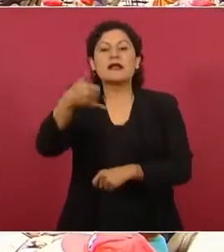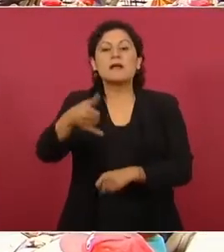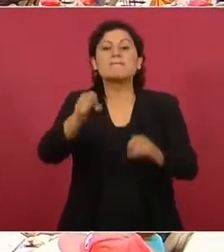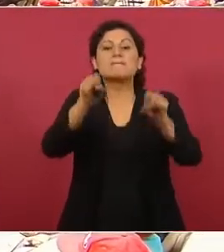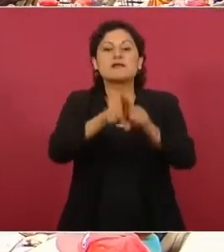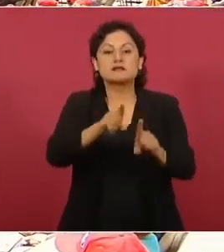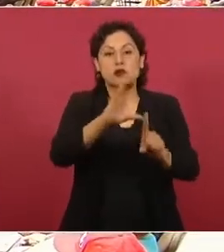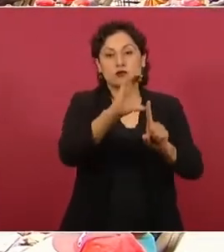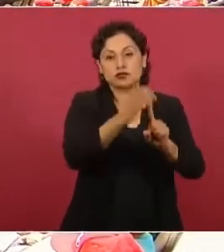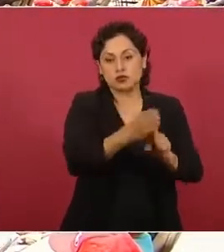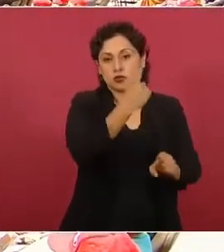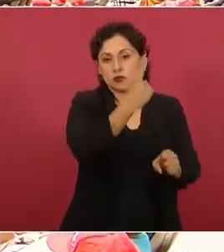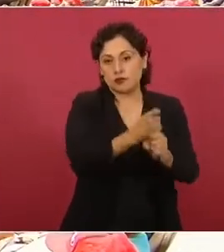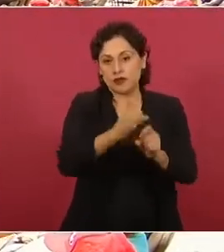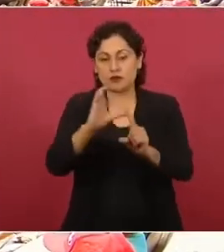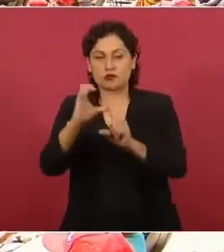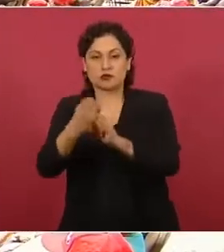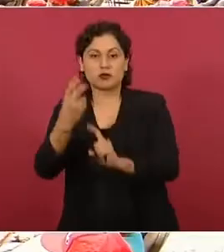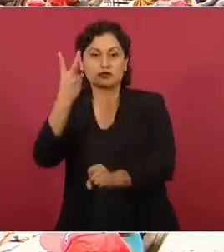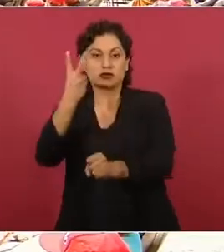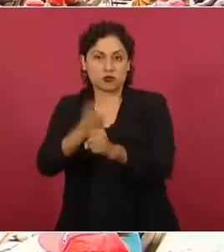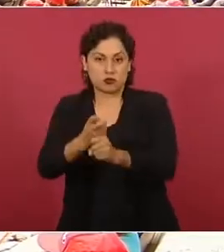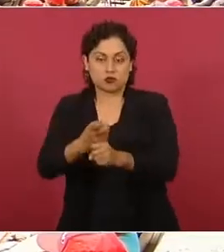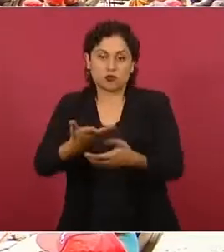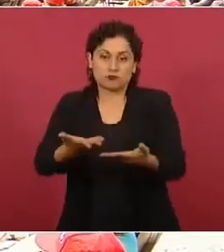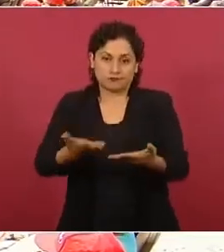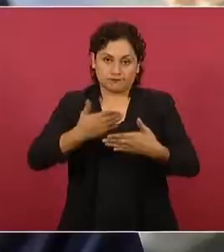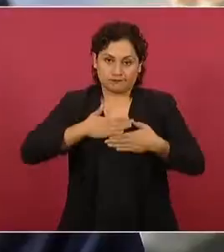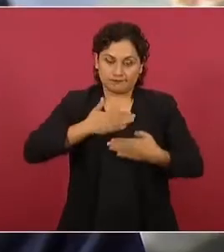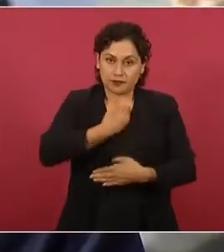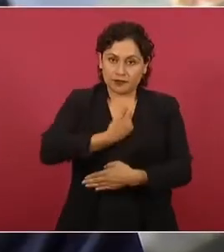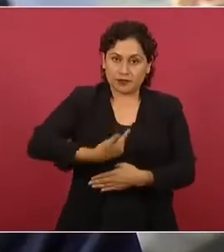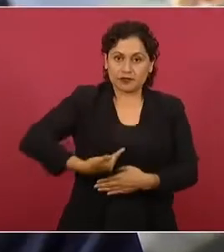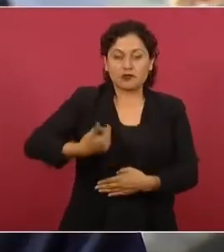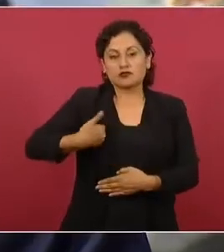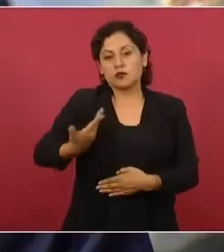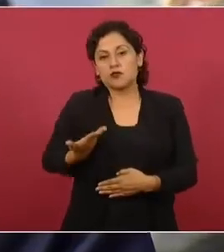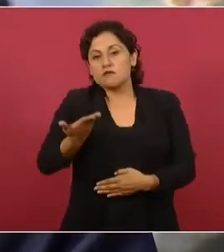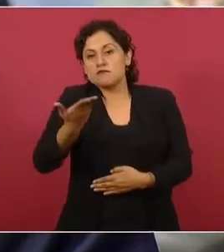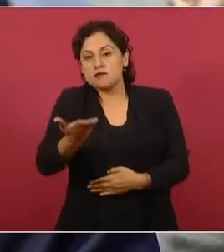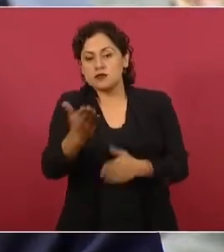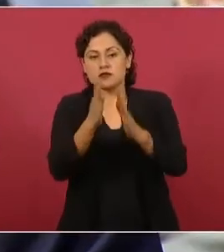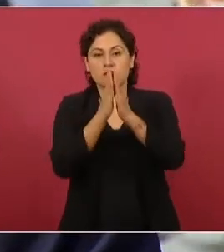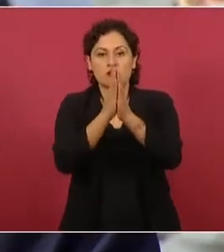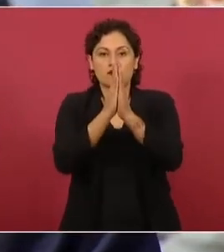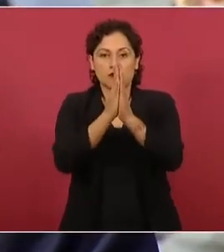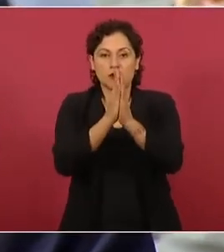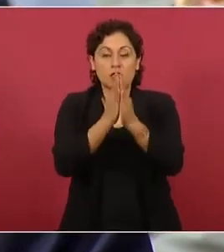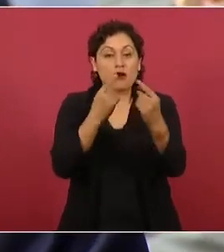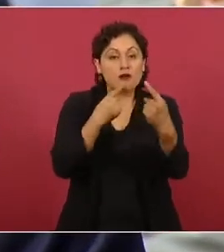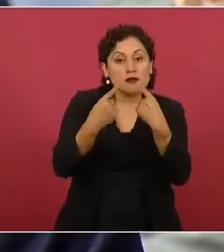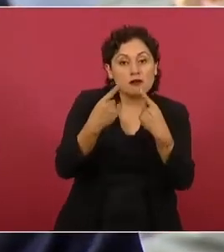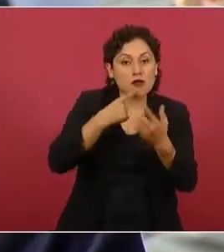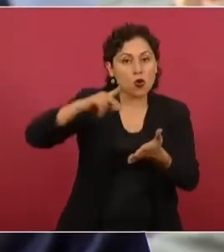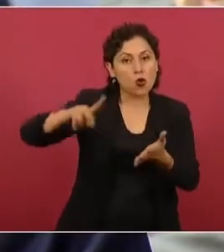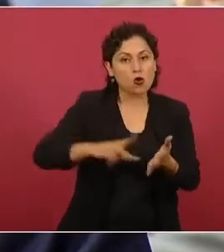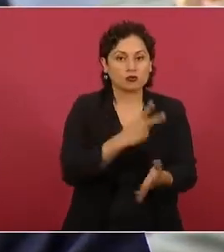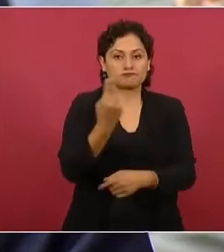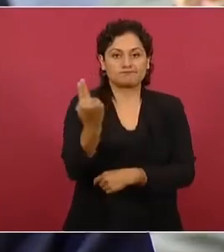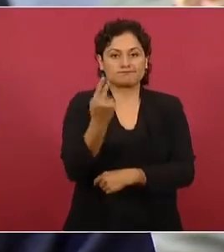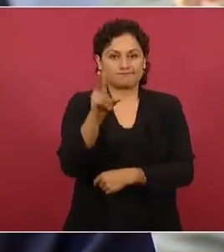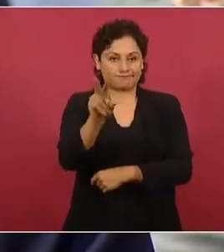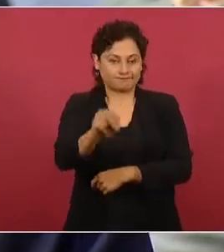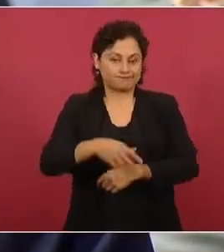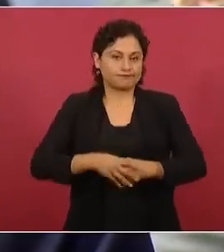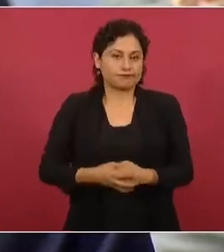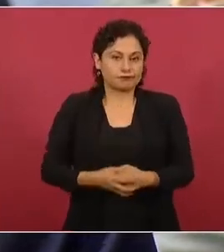segunda, esta presidencia le solicita obviar el particular desahogo en la discusión de estos puntos,